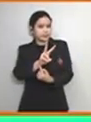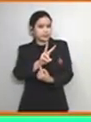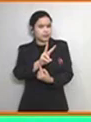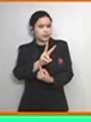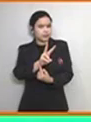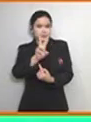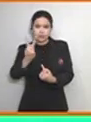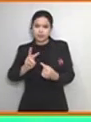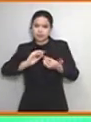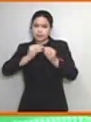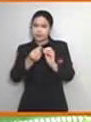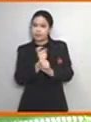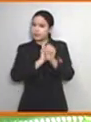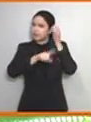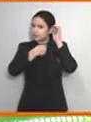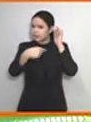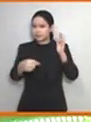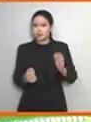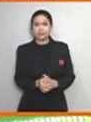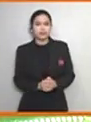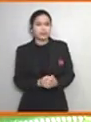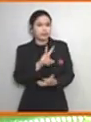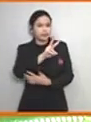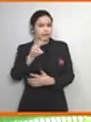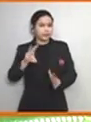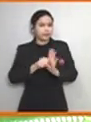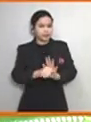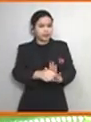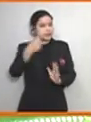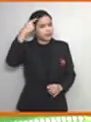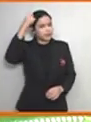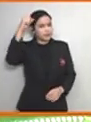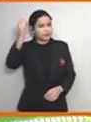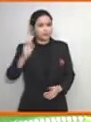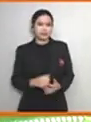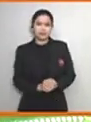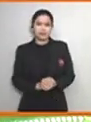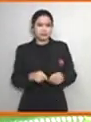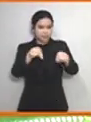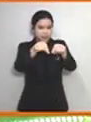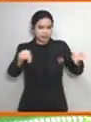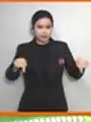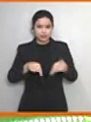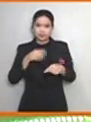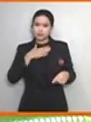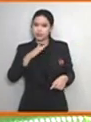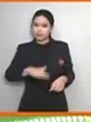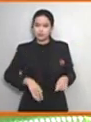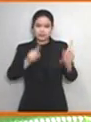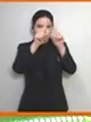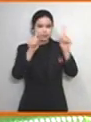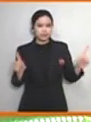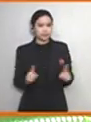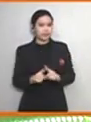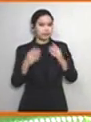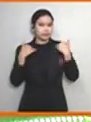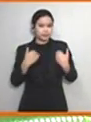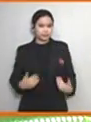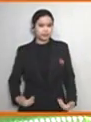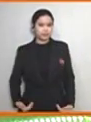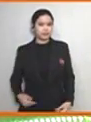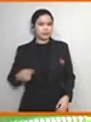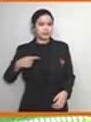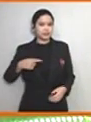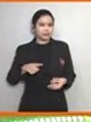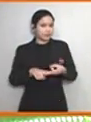Este es el 2. El número favorecido para la diaria es el 22, con su símbolo de sueños ataúd. En el cuadro del cuerpo lo podemos encontrar en el